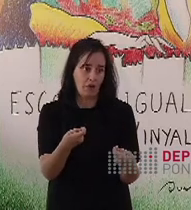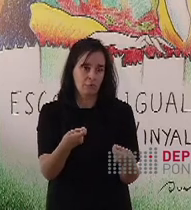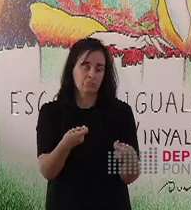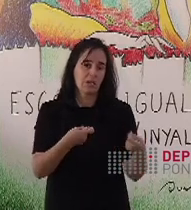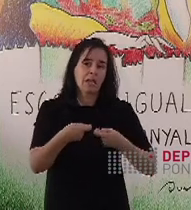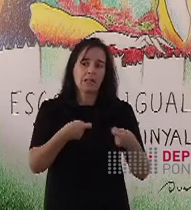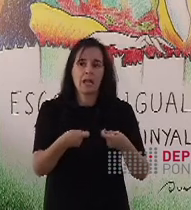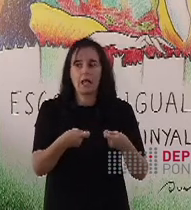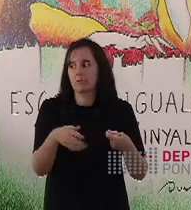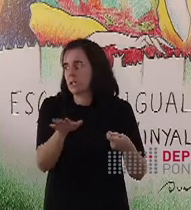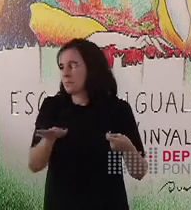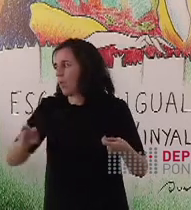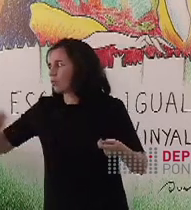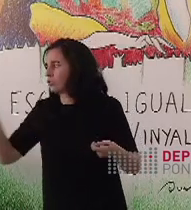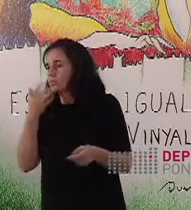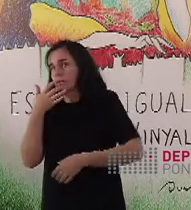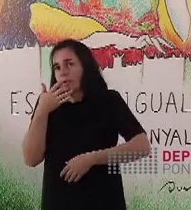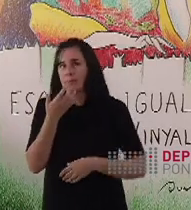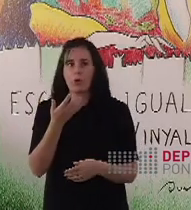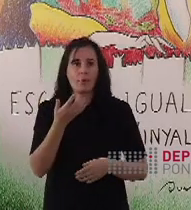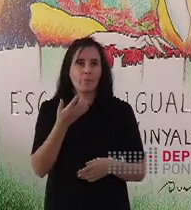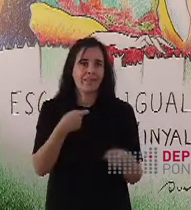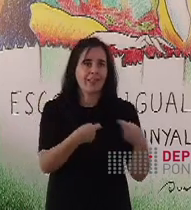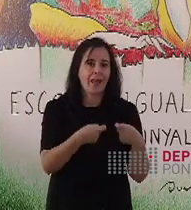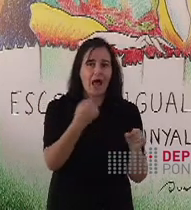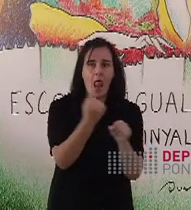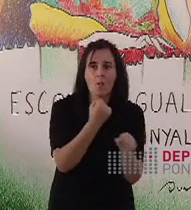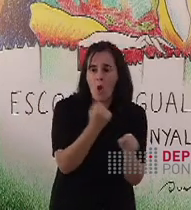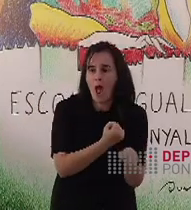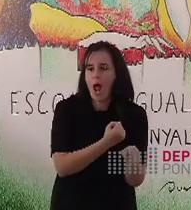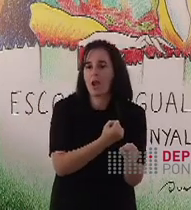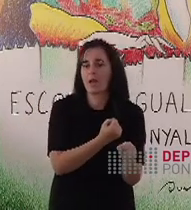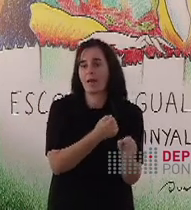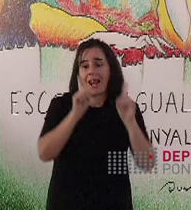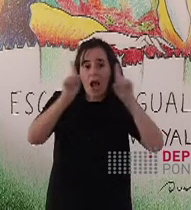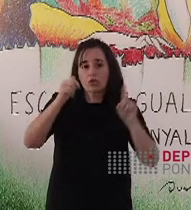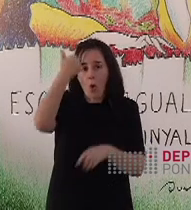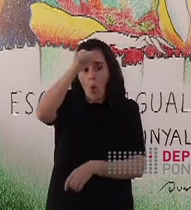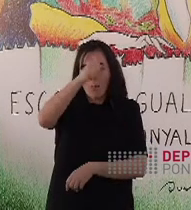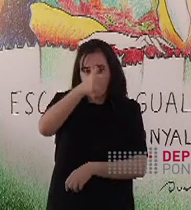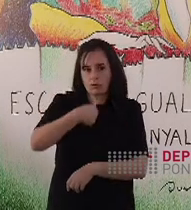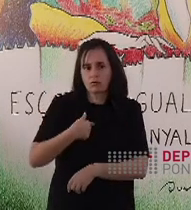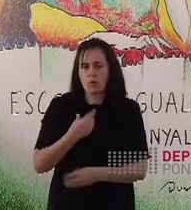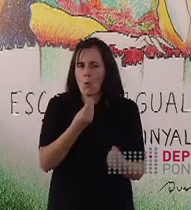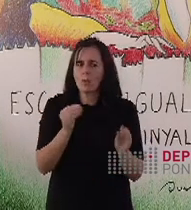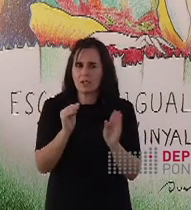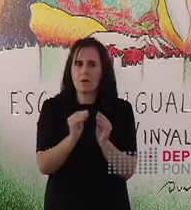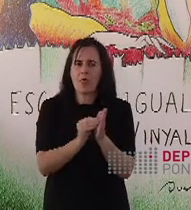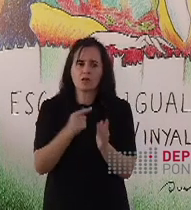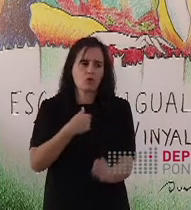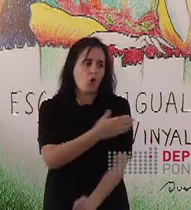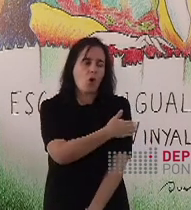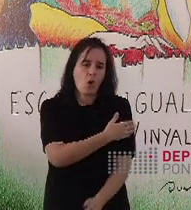noutros espacios, como pode ser na laboral, no caso dos homes que eu teño acompañado en inspección de traballo,